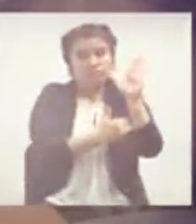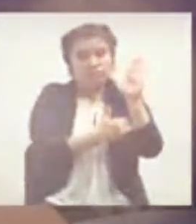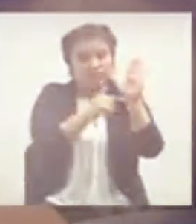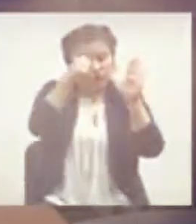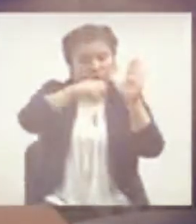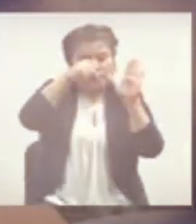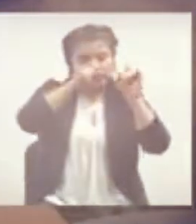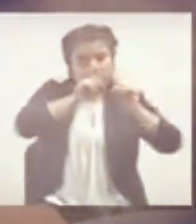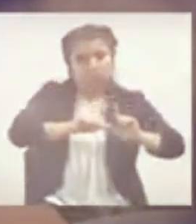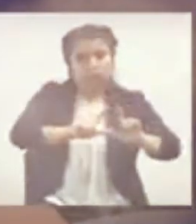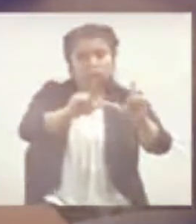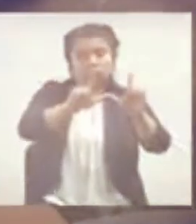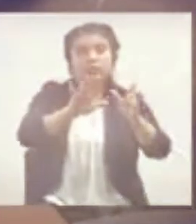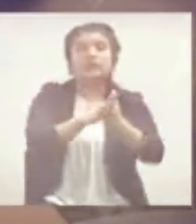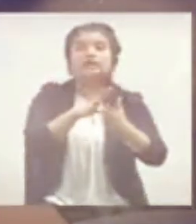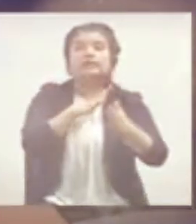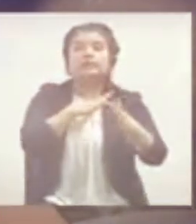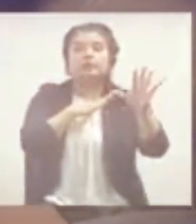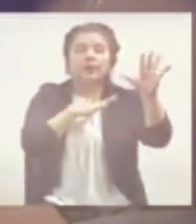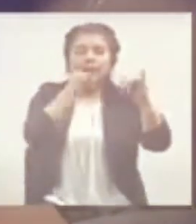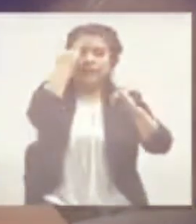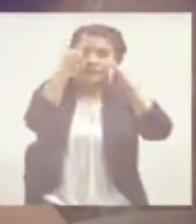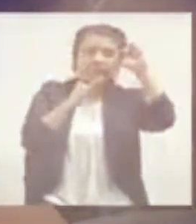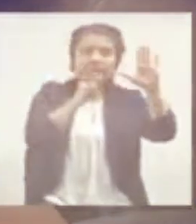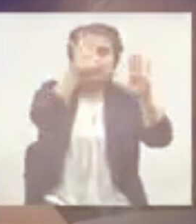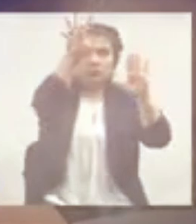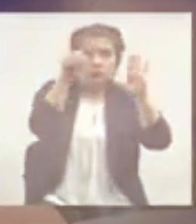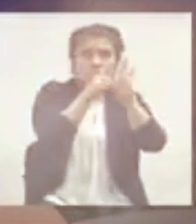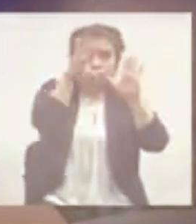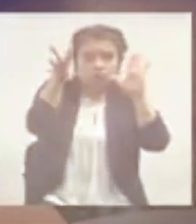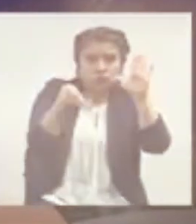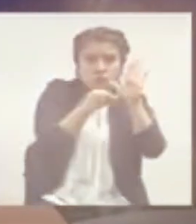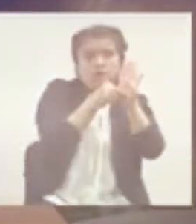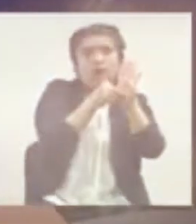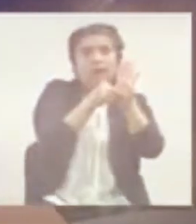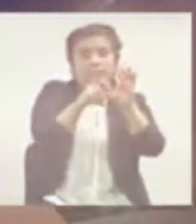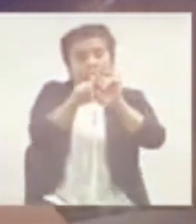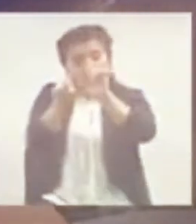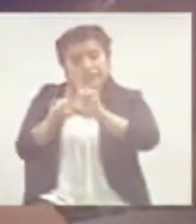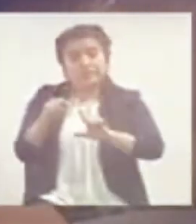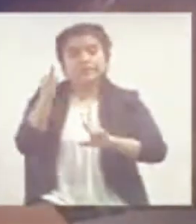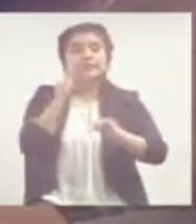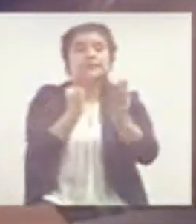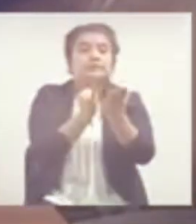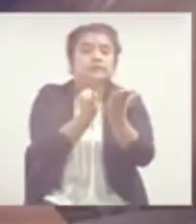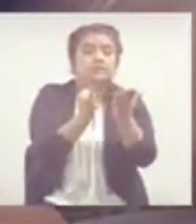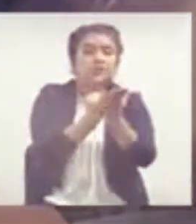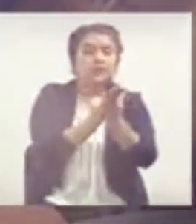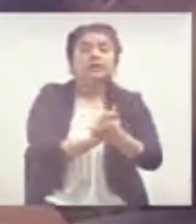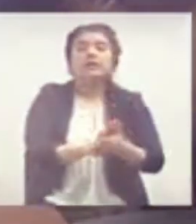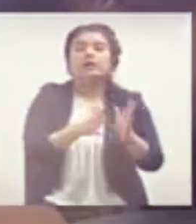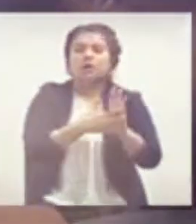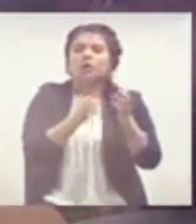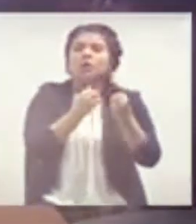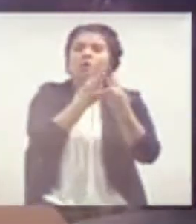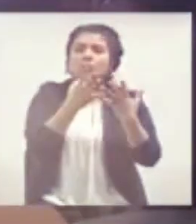momento tenemos los extractos de las opiniones recibidas de las diferentes instituciones, se recibió un número significativo